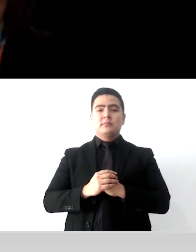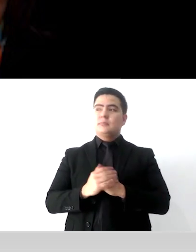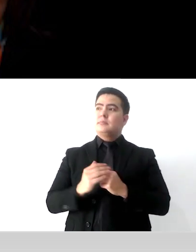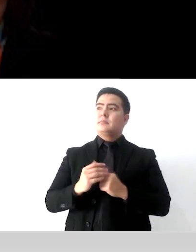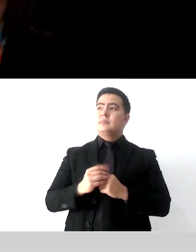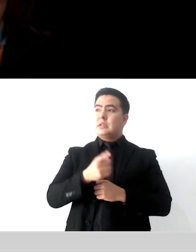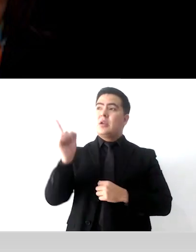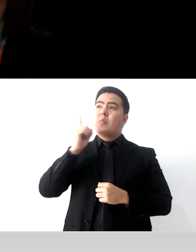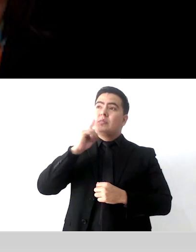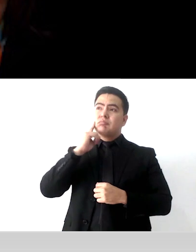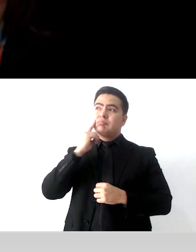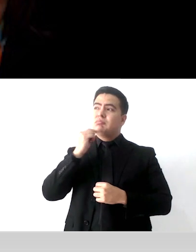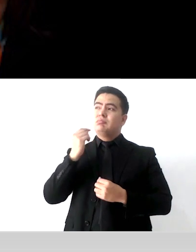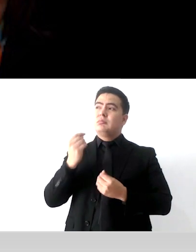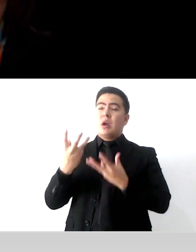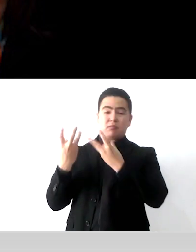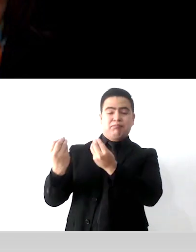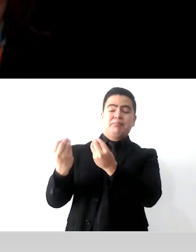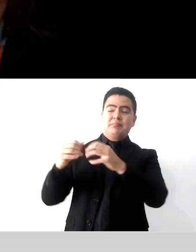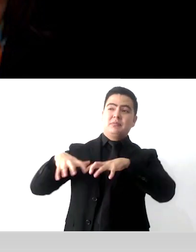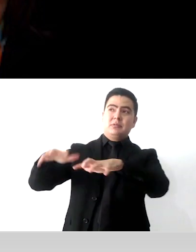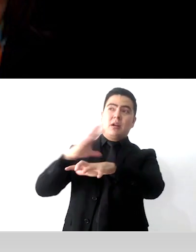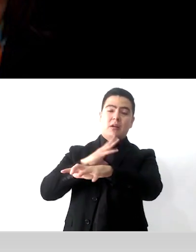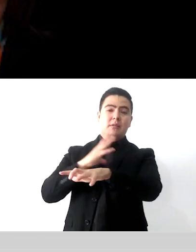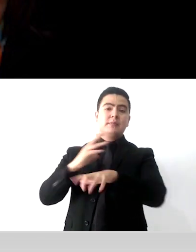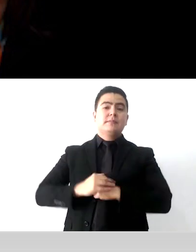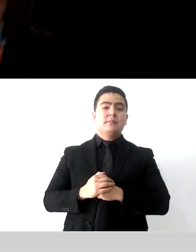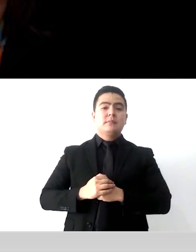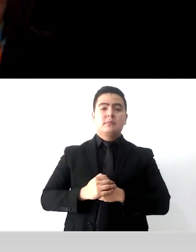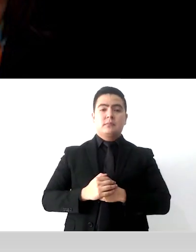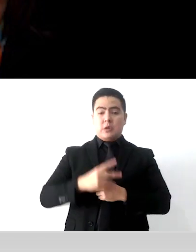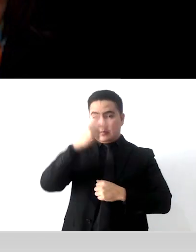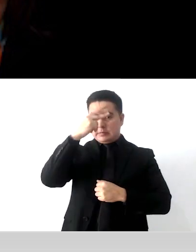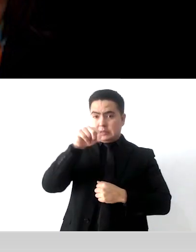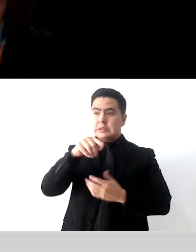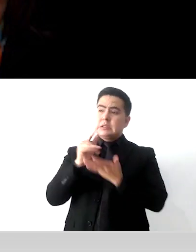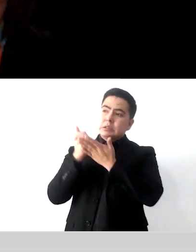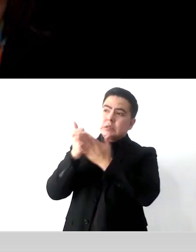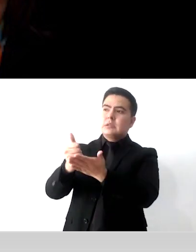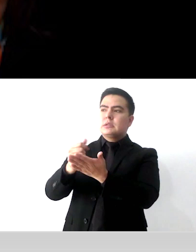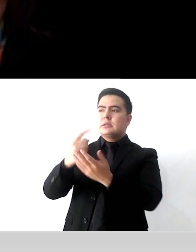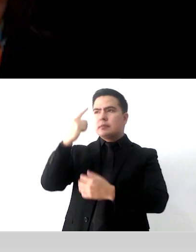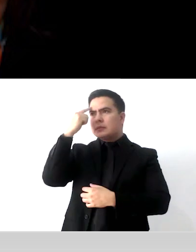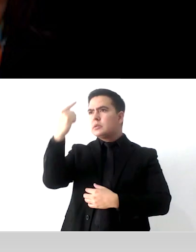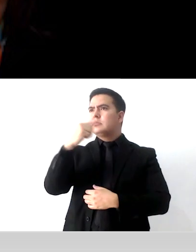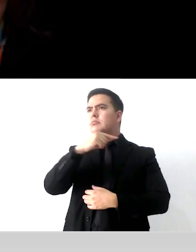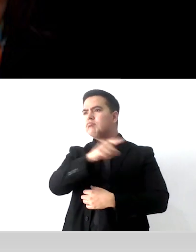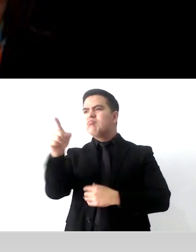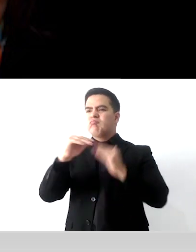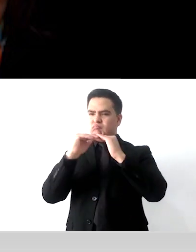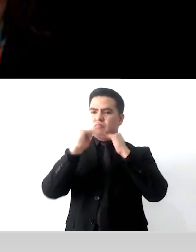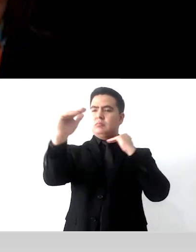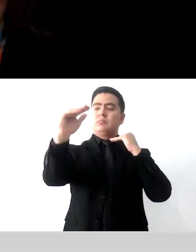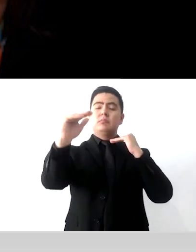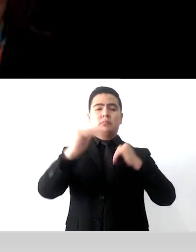avanzando mucho. México optó por acciones afirmativas y por la paridad, pero no es solamente un número la